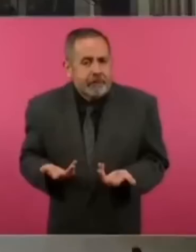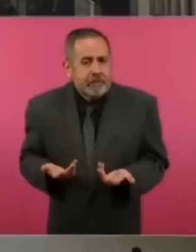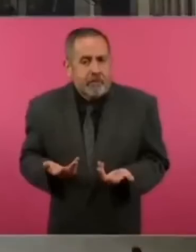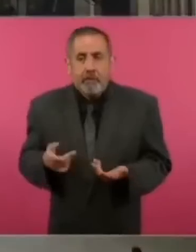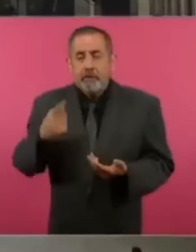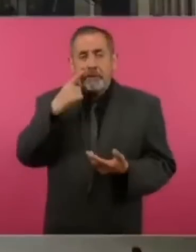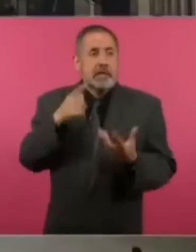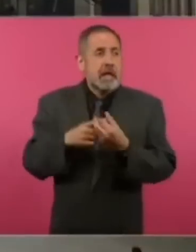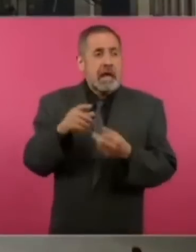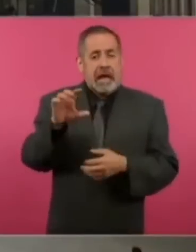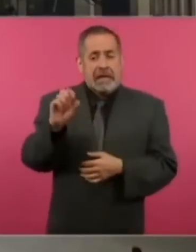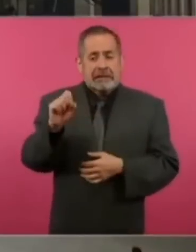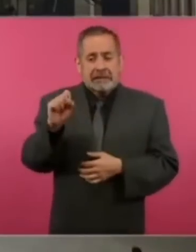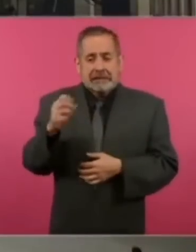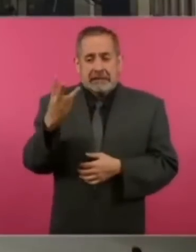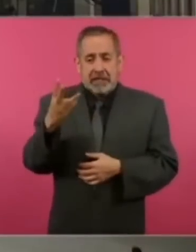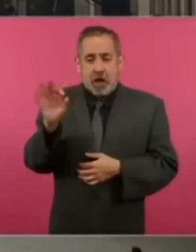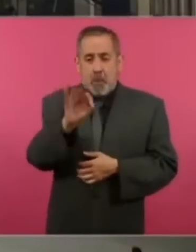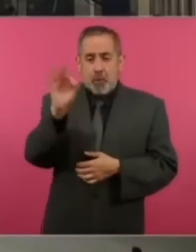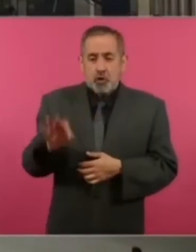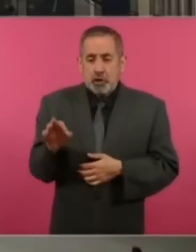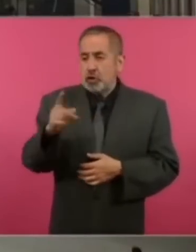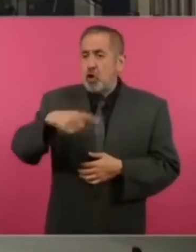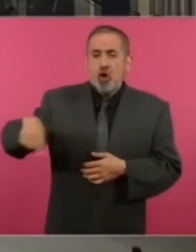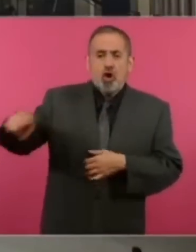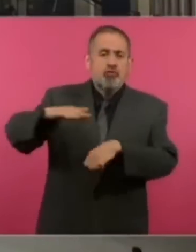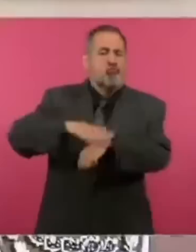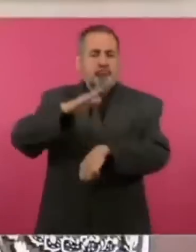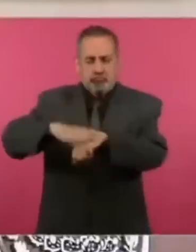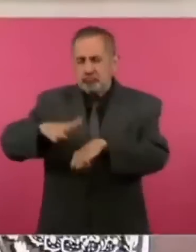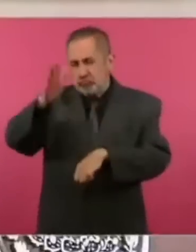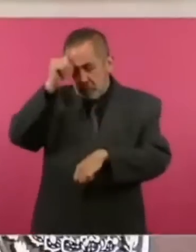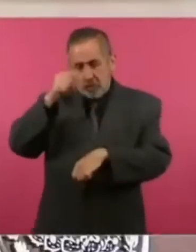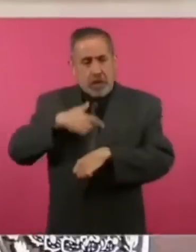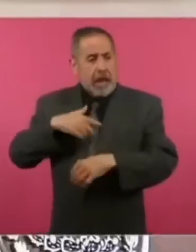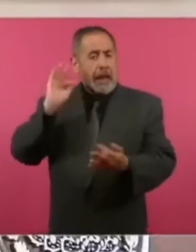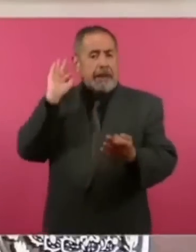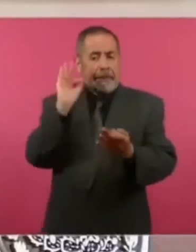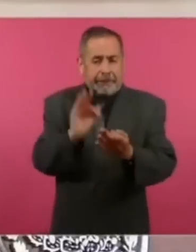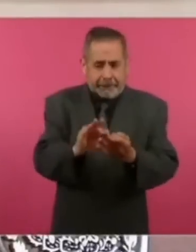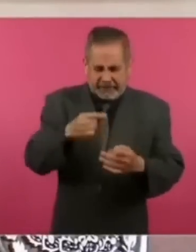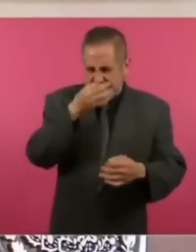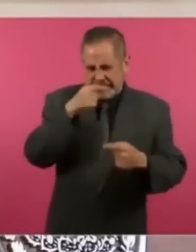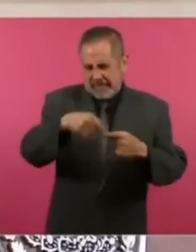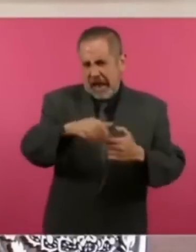tenemos 63% de aceptación? Ya casi al final del gobierno.